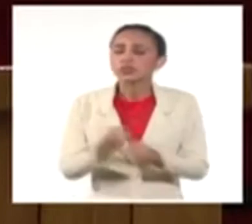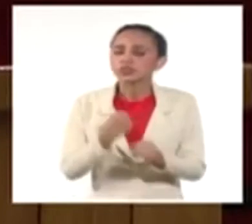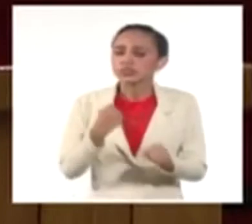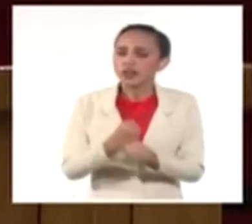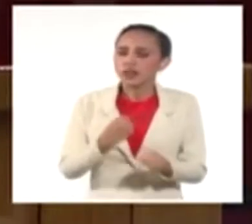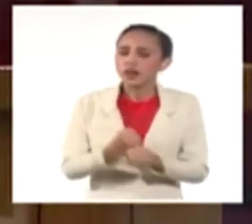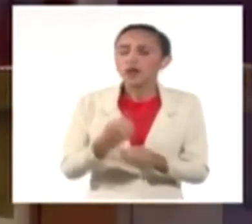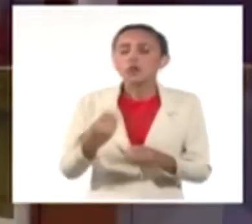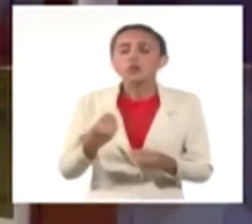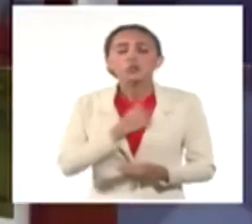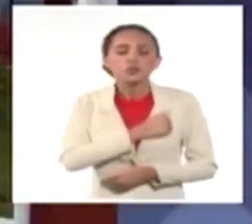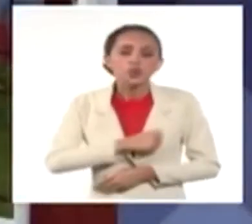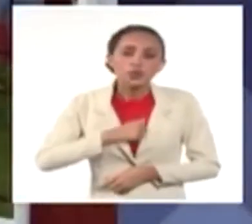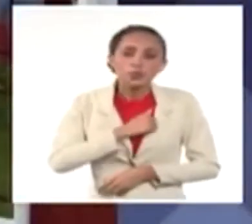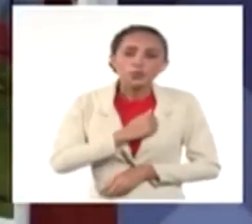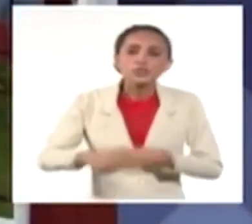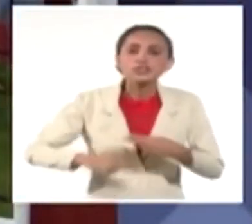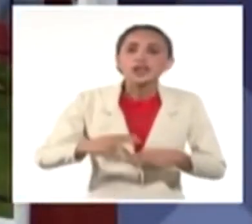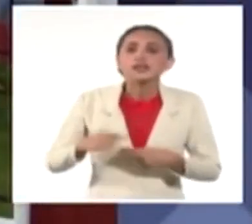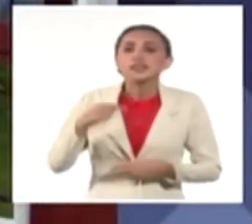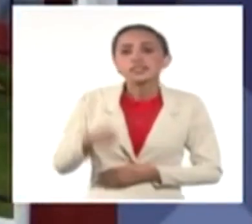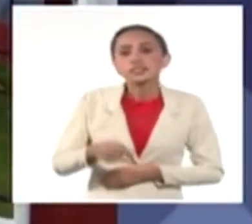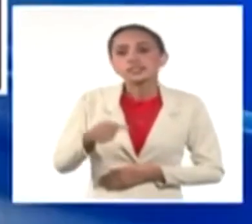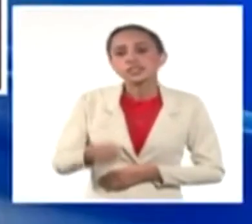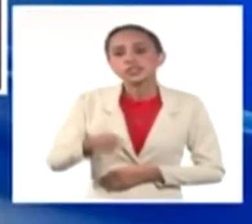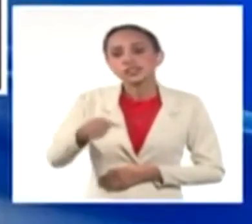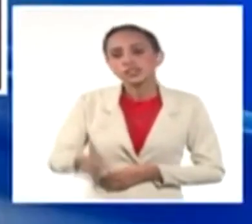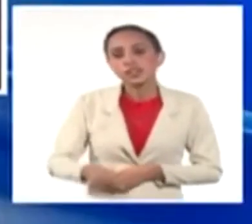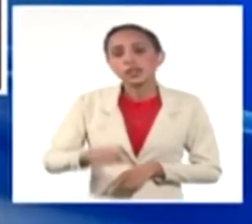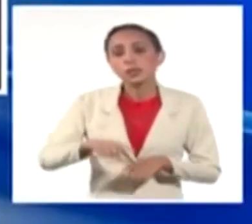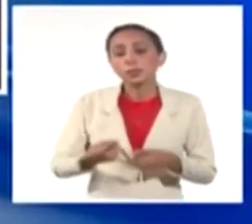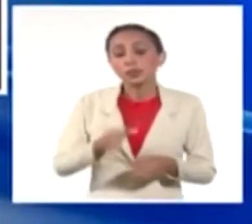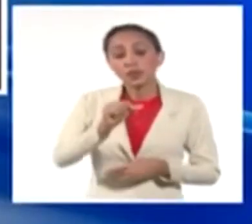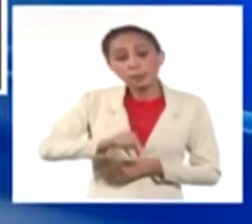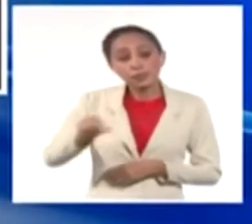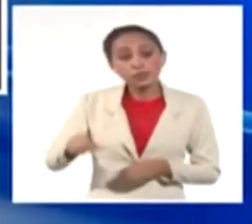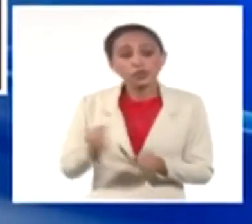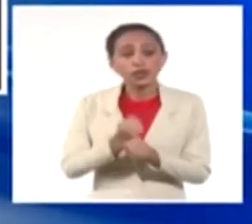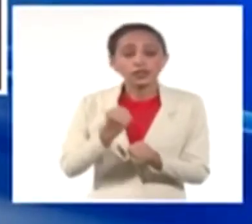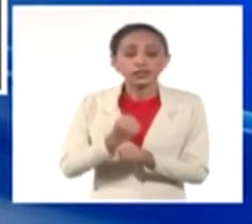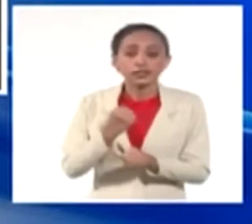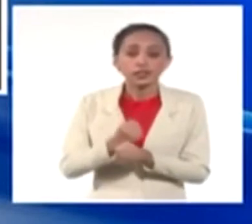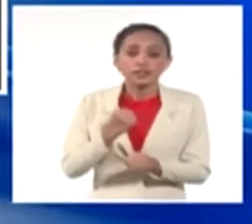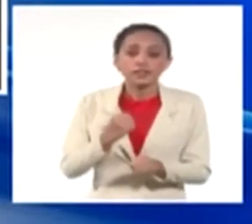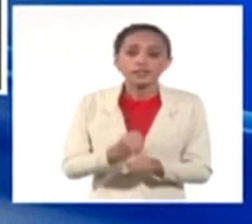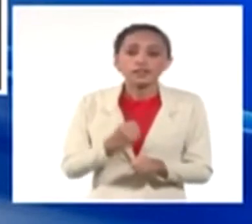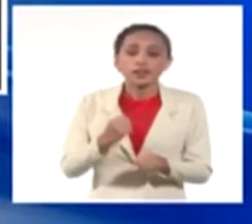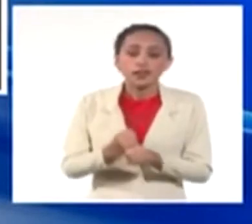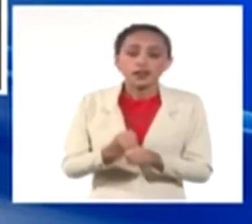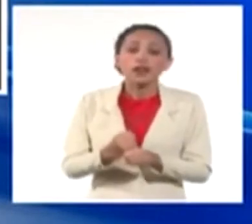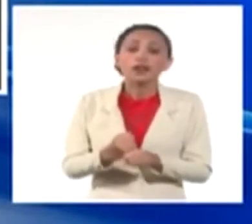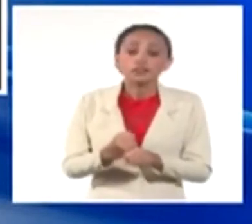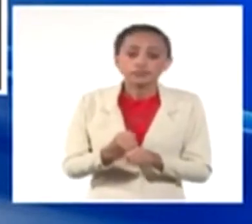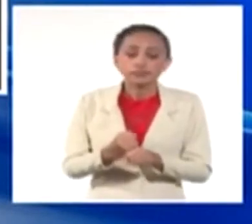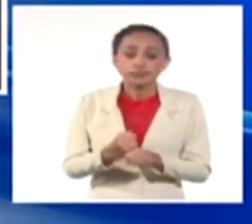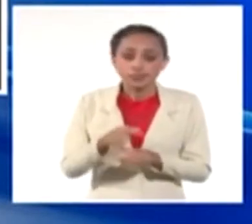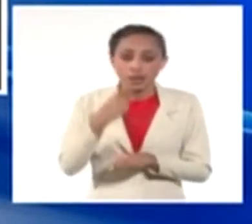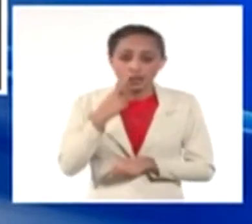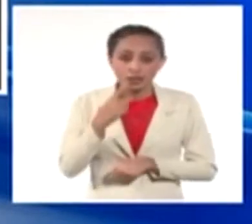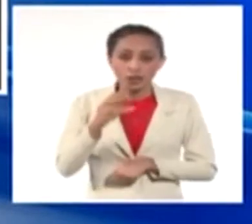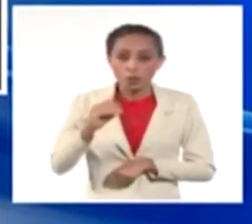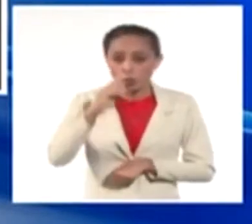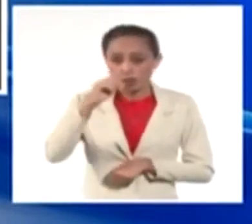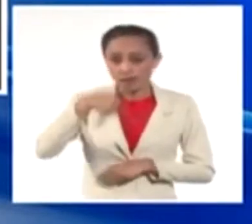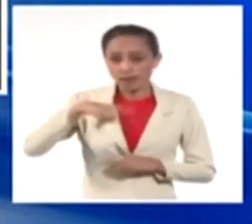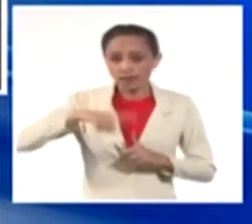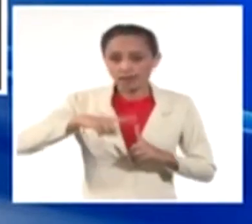amor se hace día a día por el personal que labora en el sistema de administración financiera del